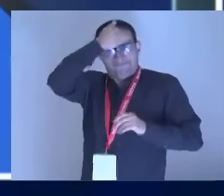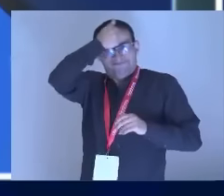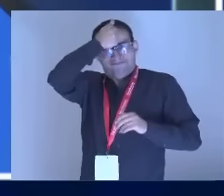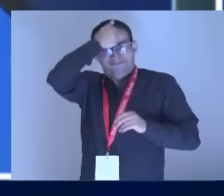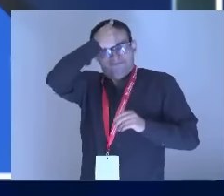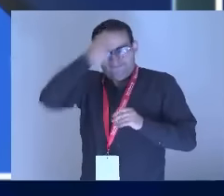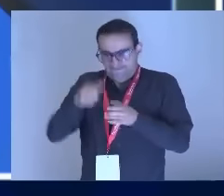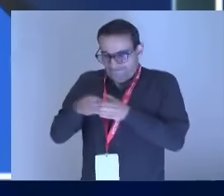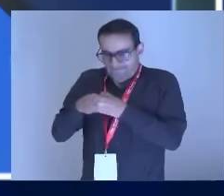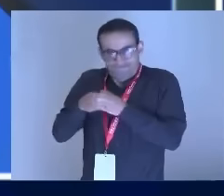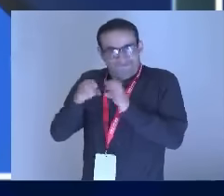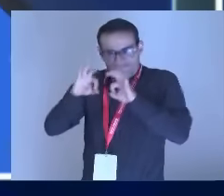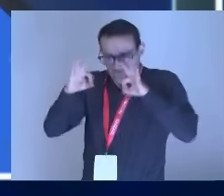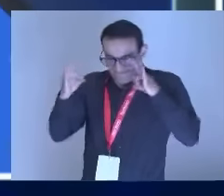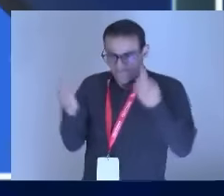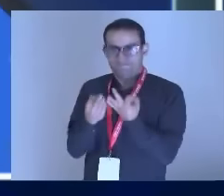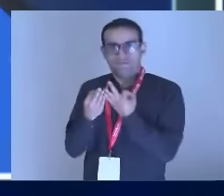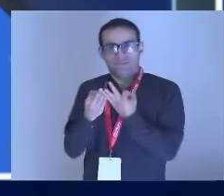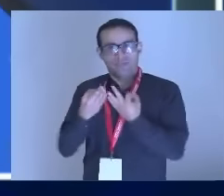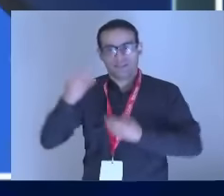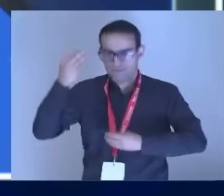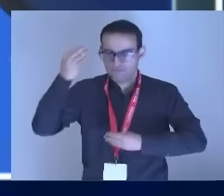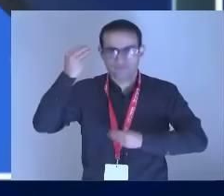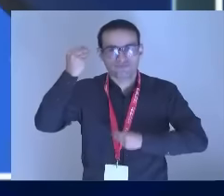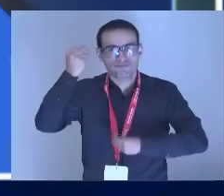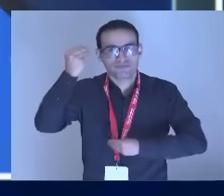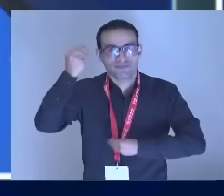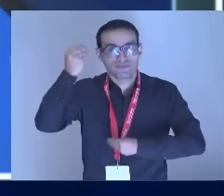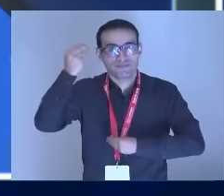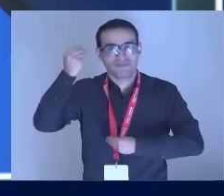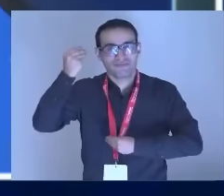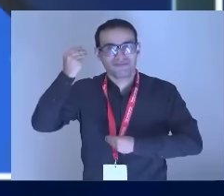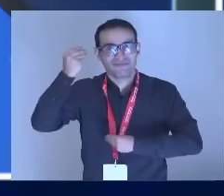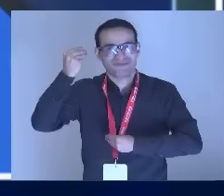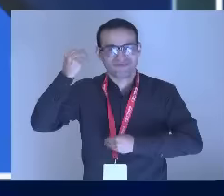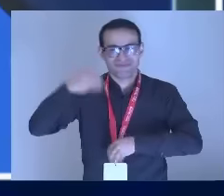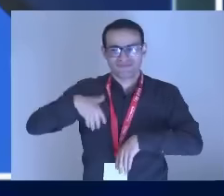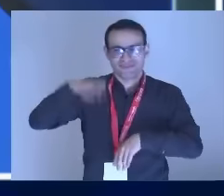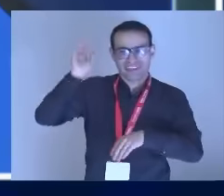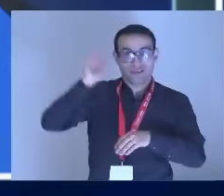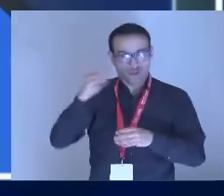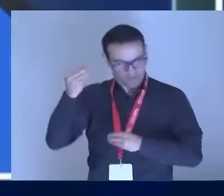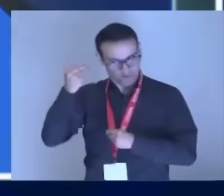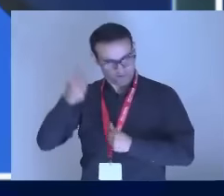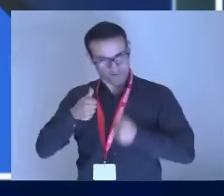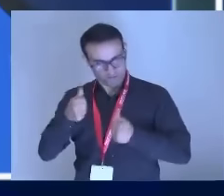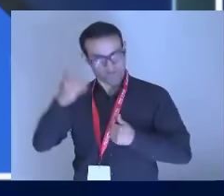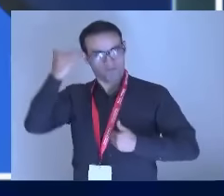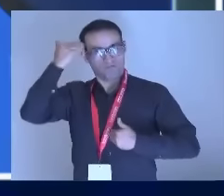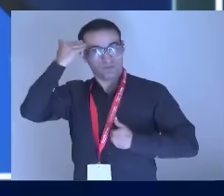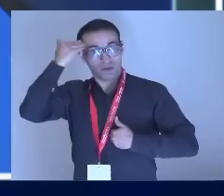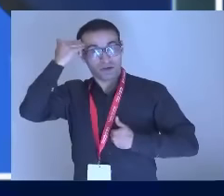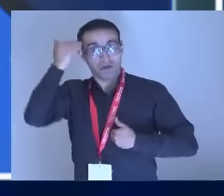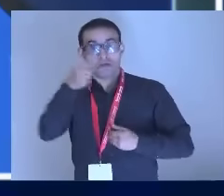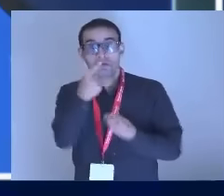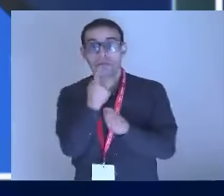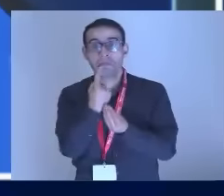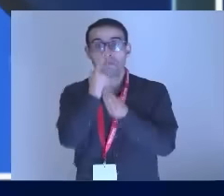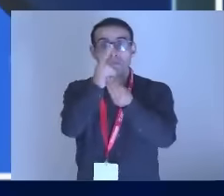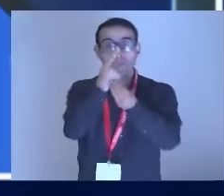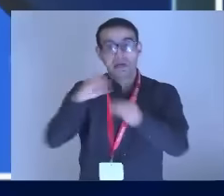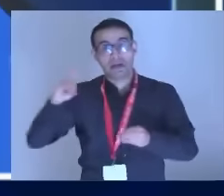sociedad y en unos valores innegociables sin importar si se es de derecha o de